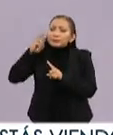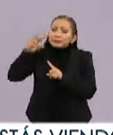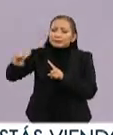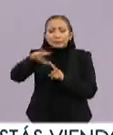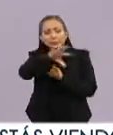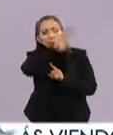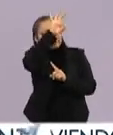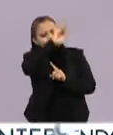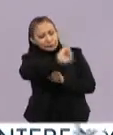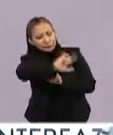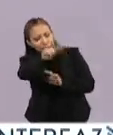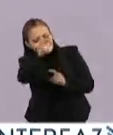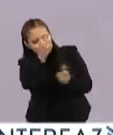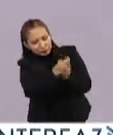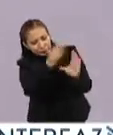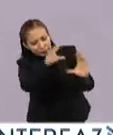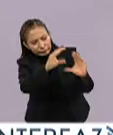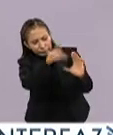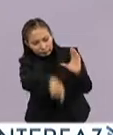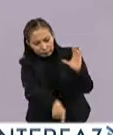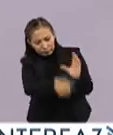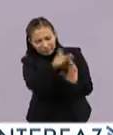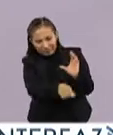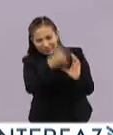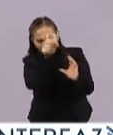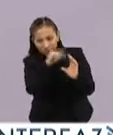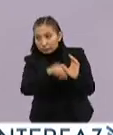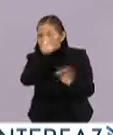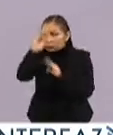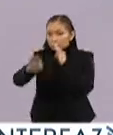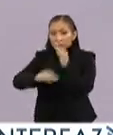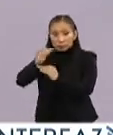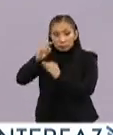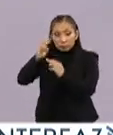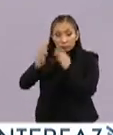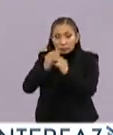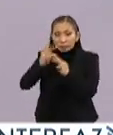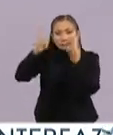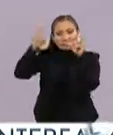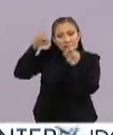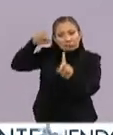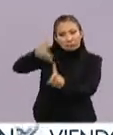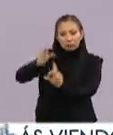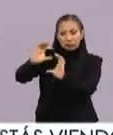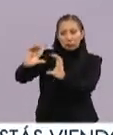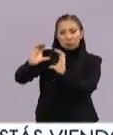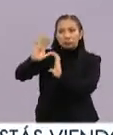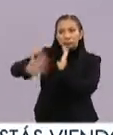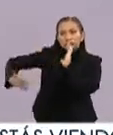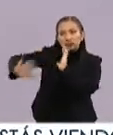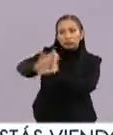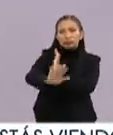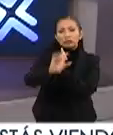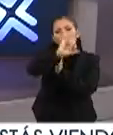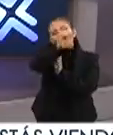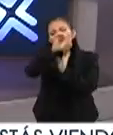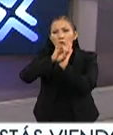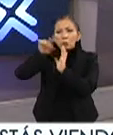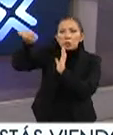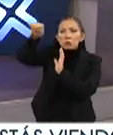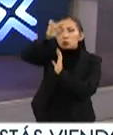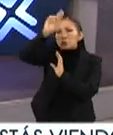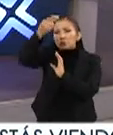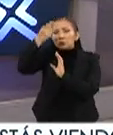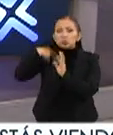crear profesionales y profesionistas, no solo en México, sino en todo el mundo, enfocados a estos temas, y qué otros ejemplos existen